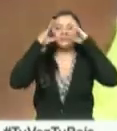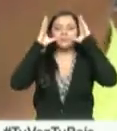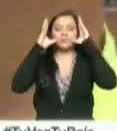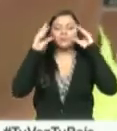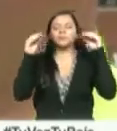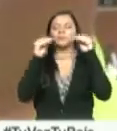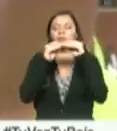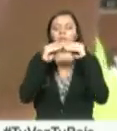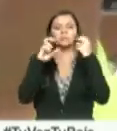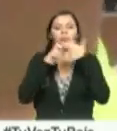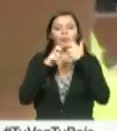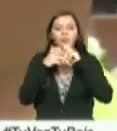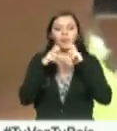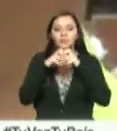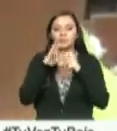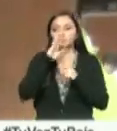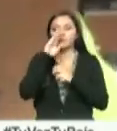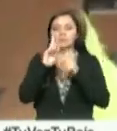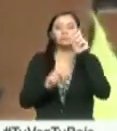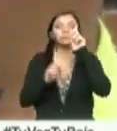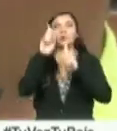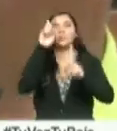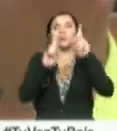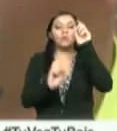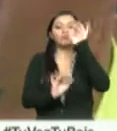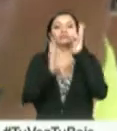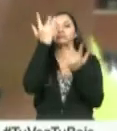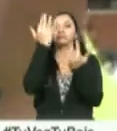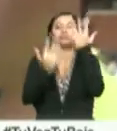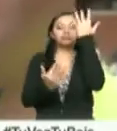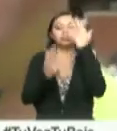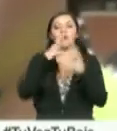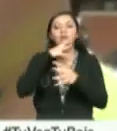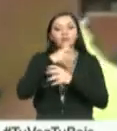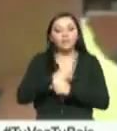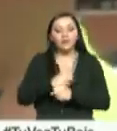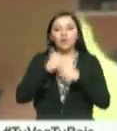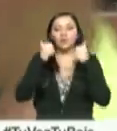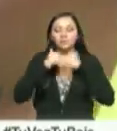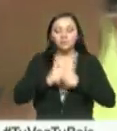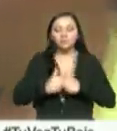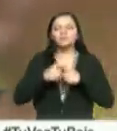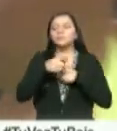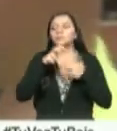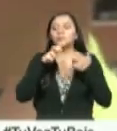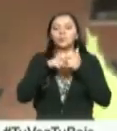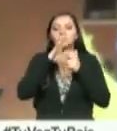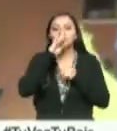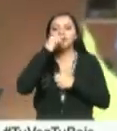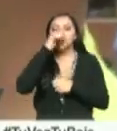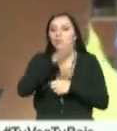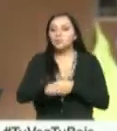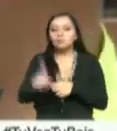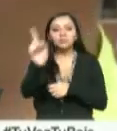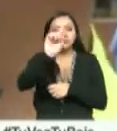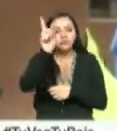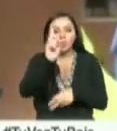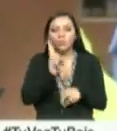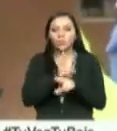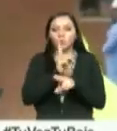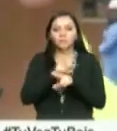el que más se utiliza la pirotecnia aquí en Quito y en la sierra en general, es llegar a los niños, que son los que